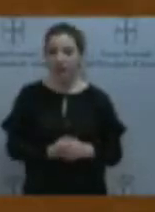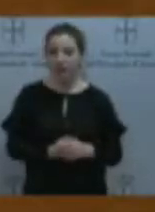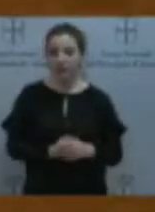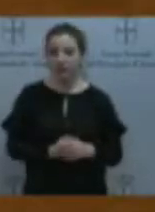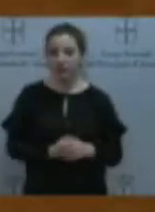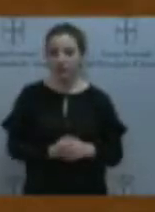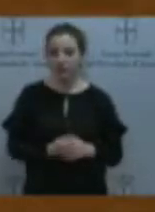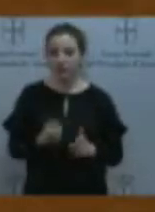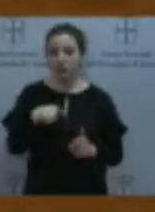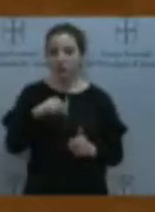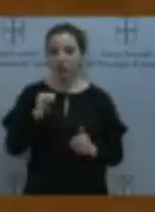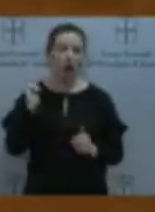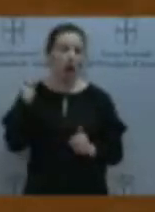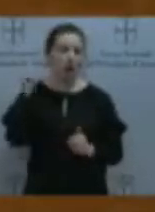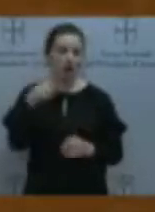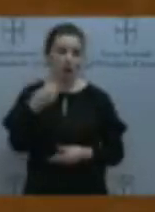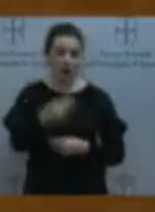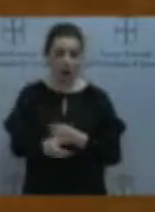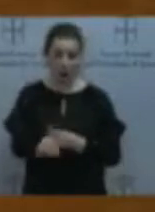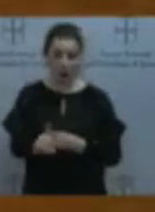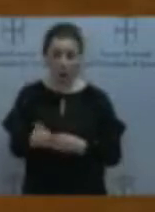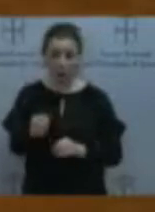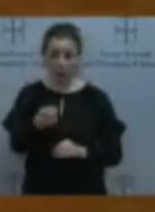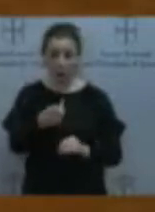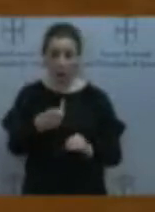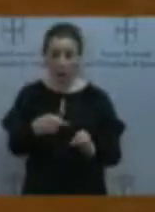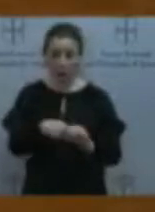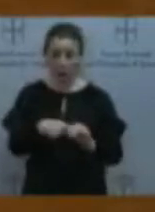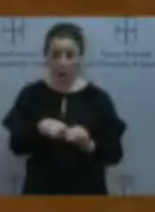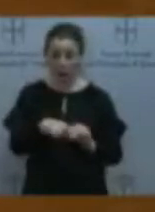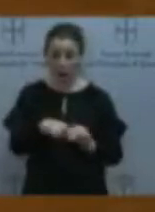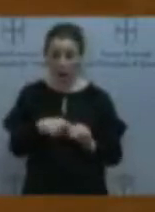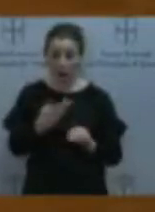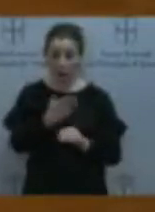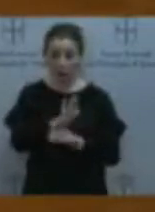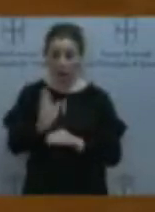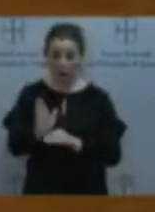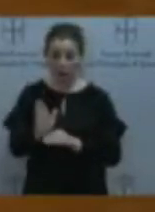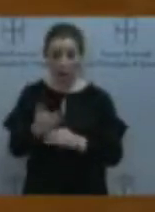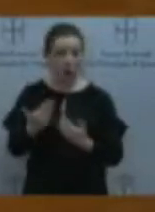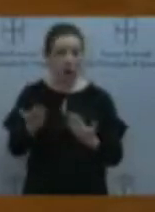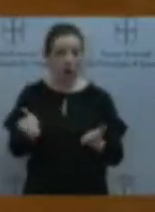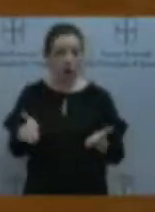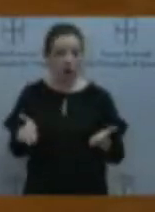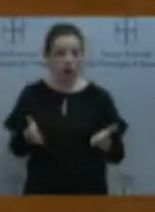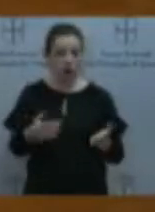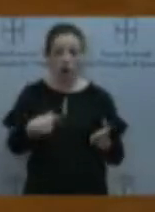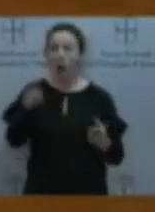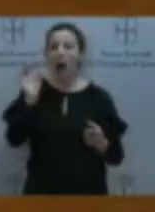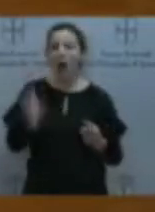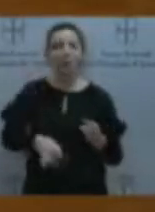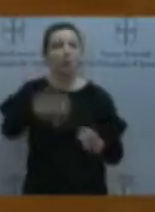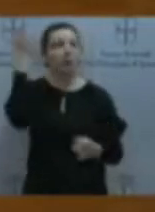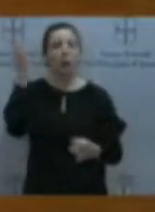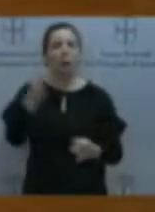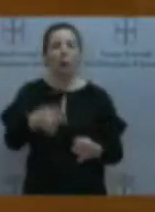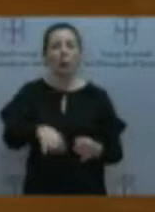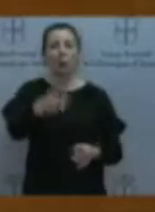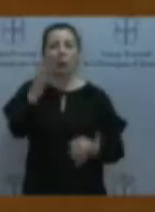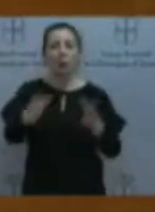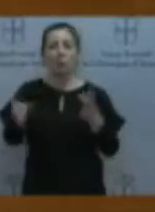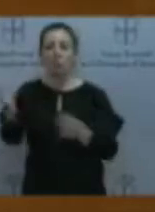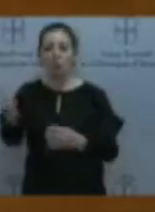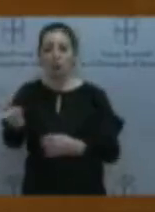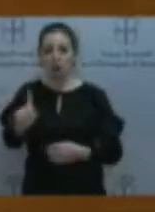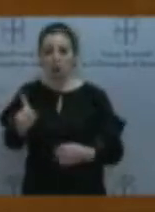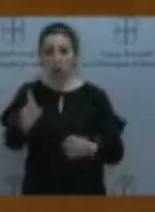plazas, ofrecer las plazas al tuntún, para que después al final la gente solo agarrara las del centro de Asturias, lo que planteamos es que